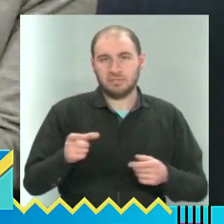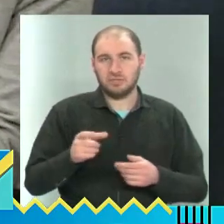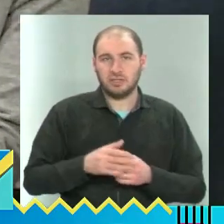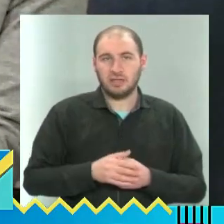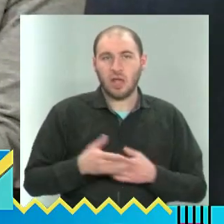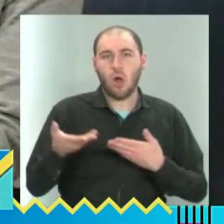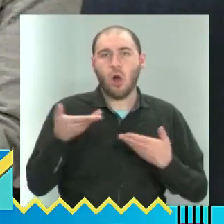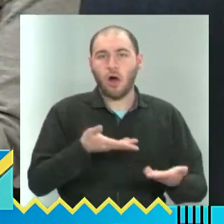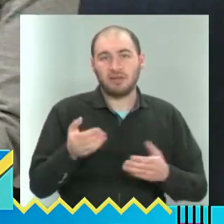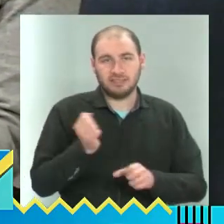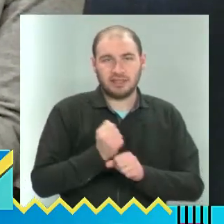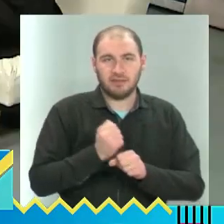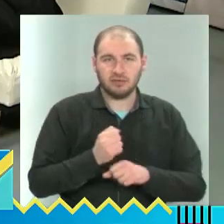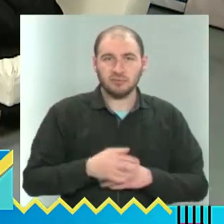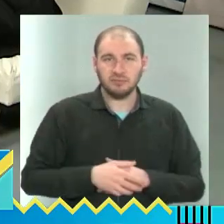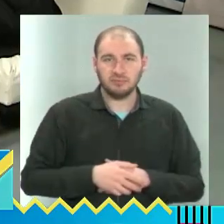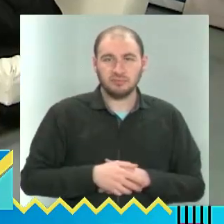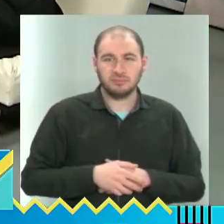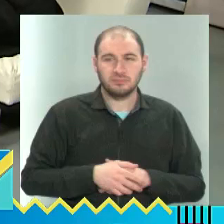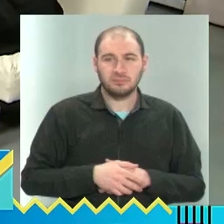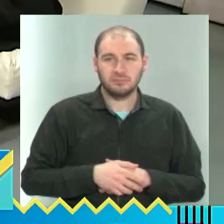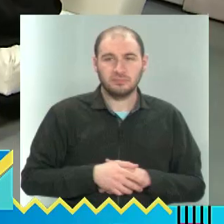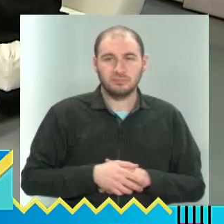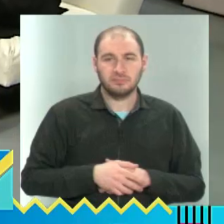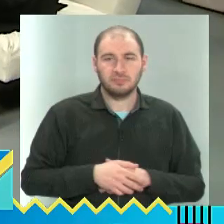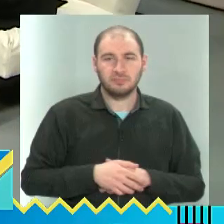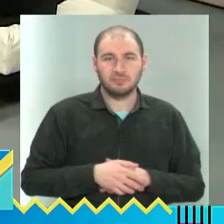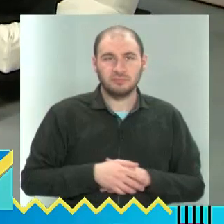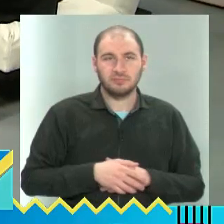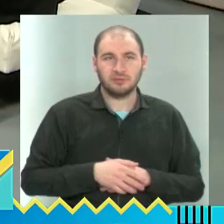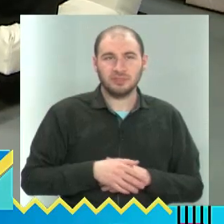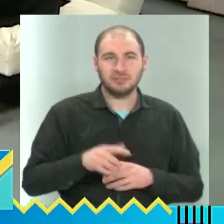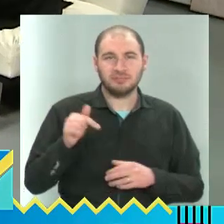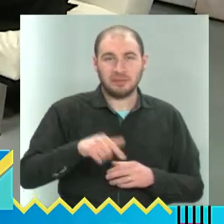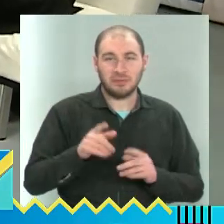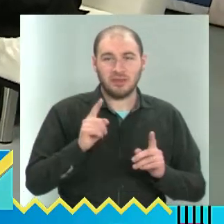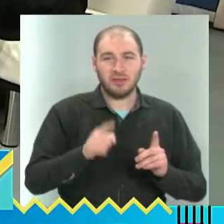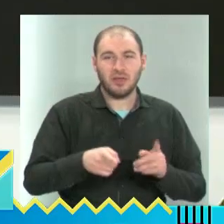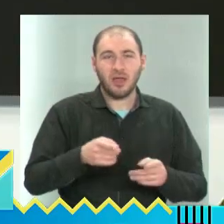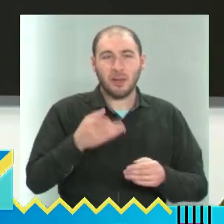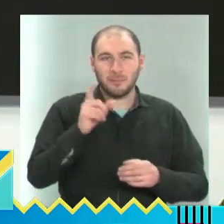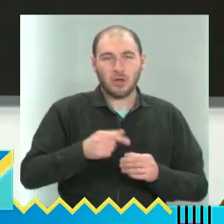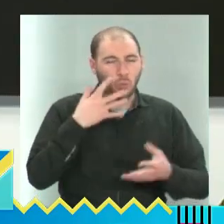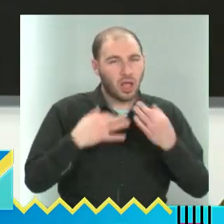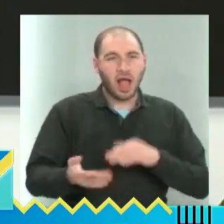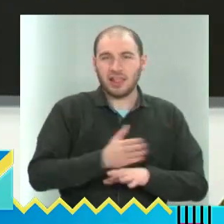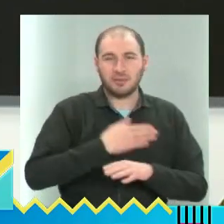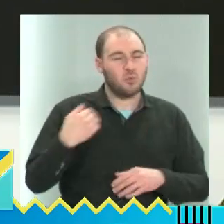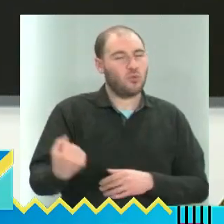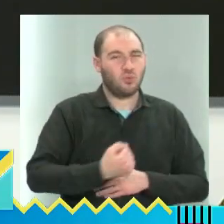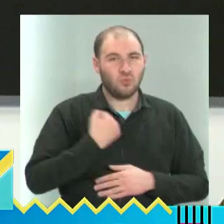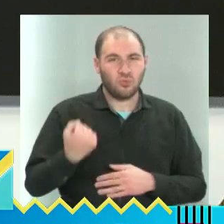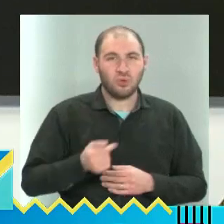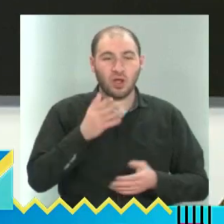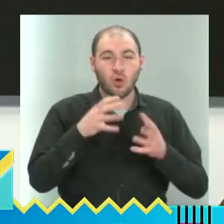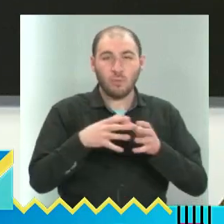les está ofreciendo el trabajo. Y bueno, creo que como decía Darío, es muy importante la prevención en